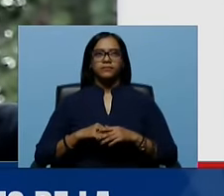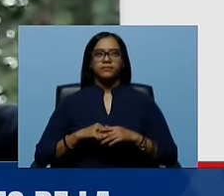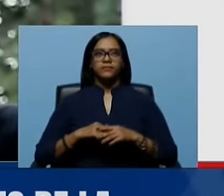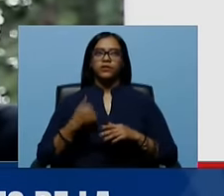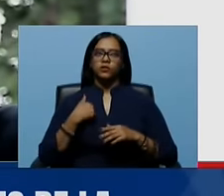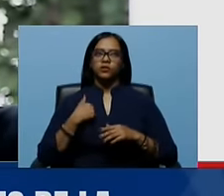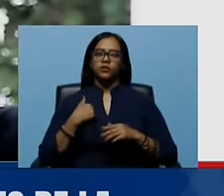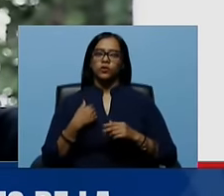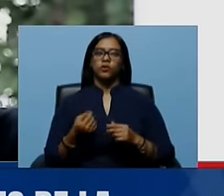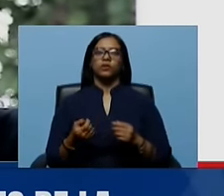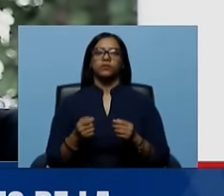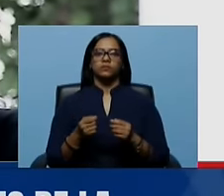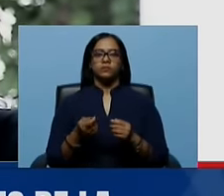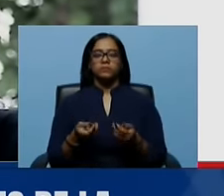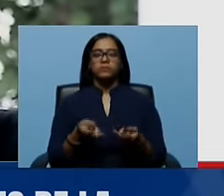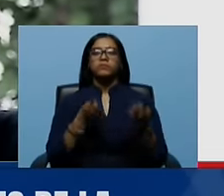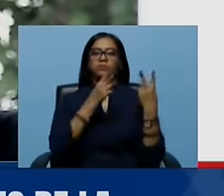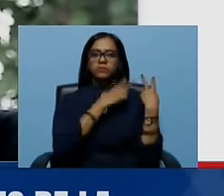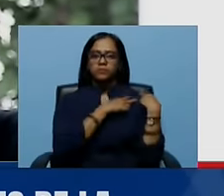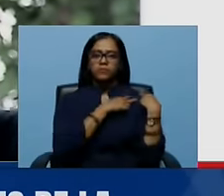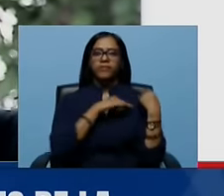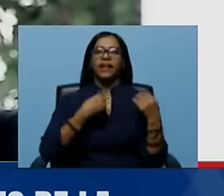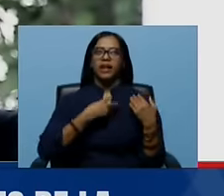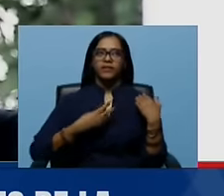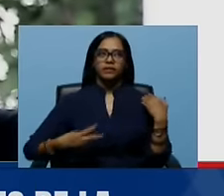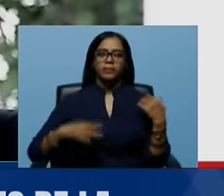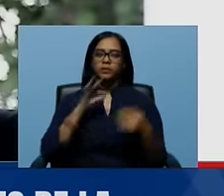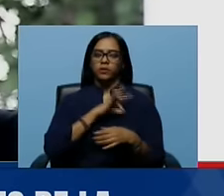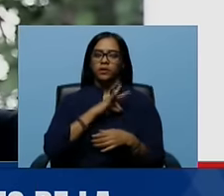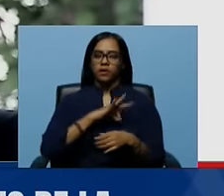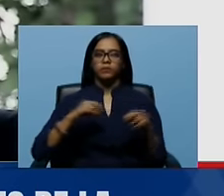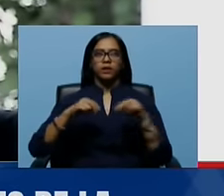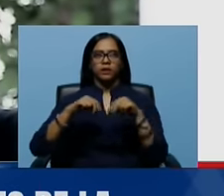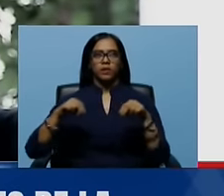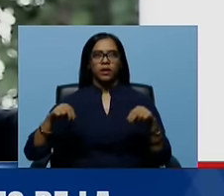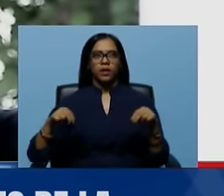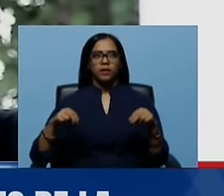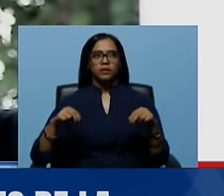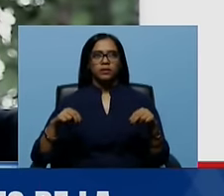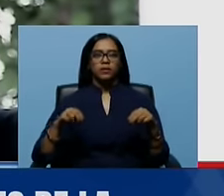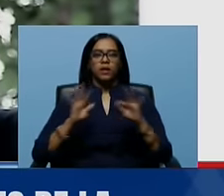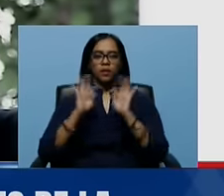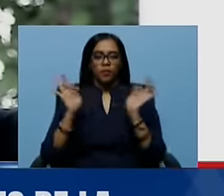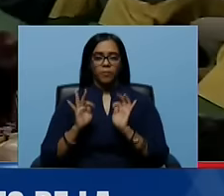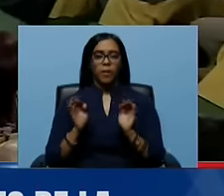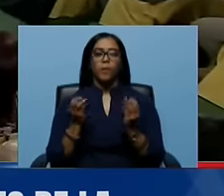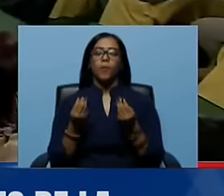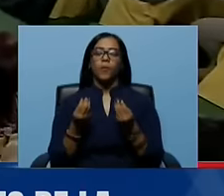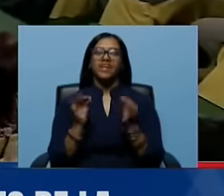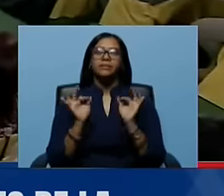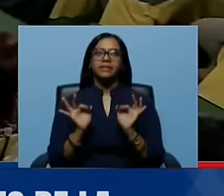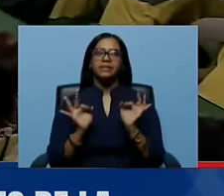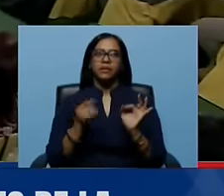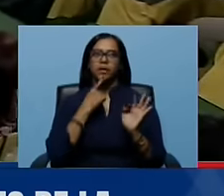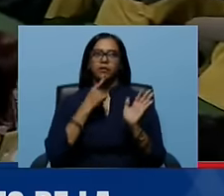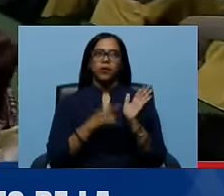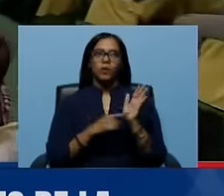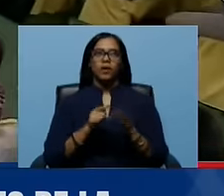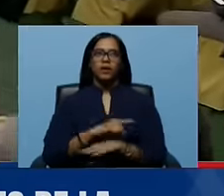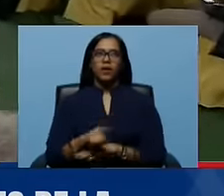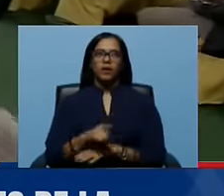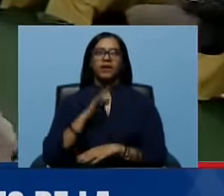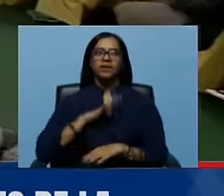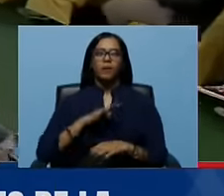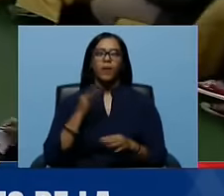yo encargo al vicepresidente del socialismo territorial de manera muy especial que se cumpla una orden. Estamos